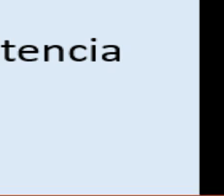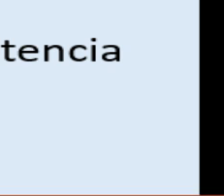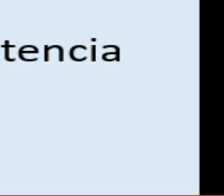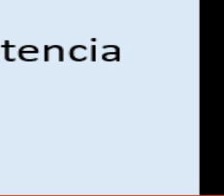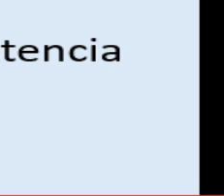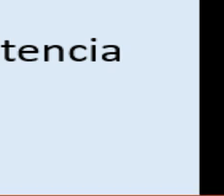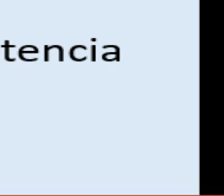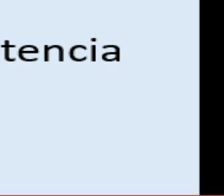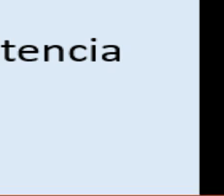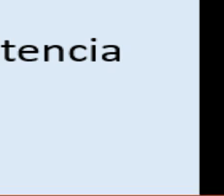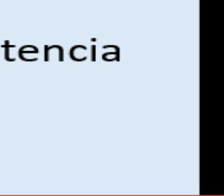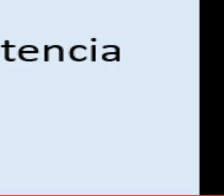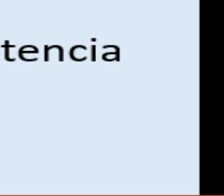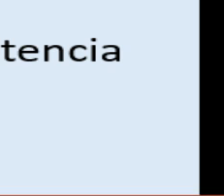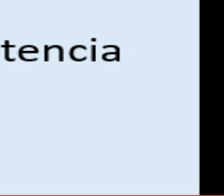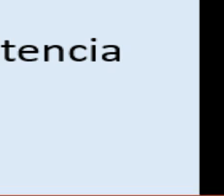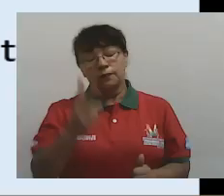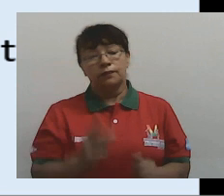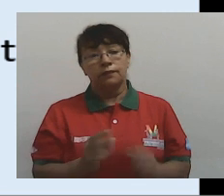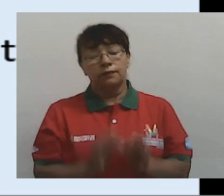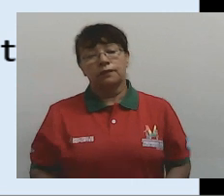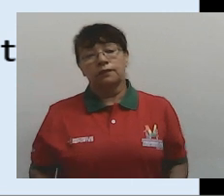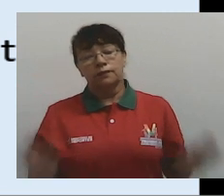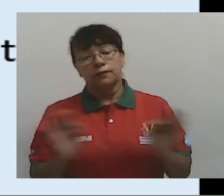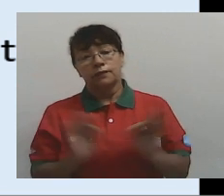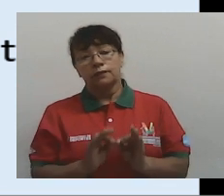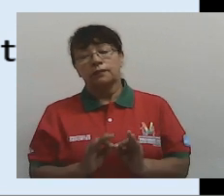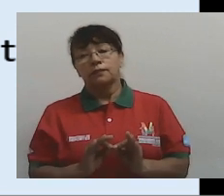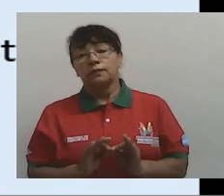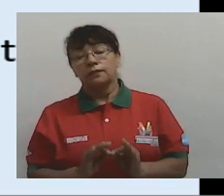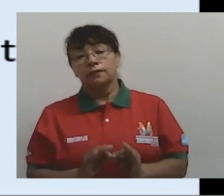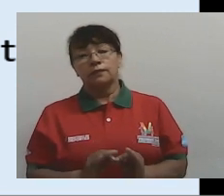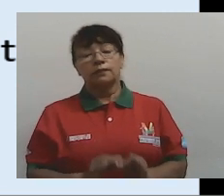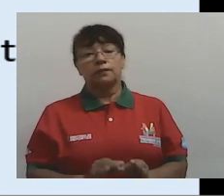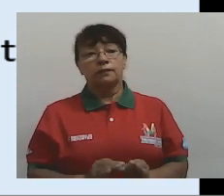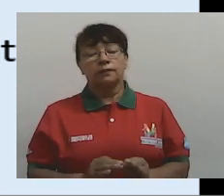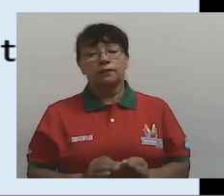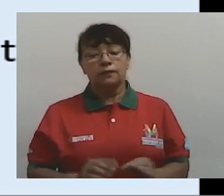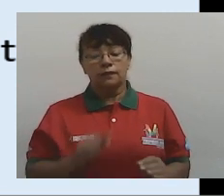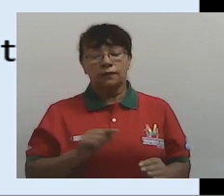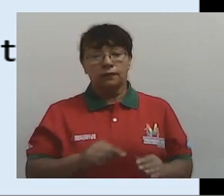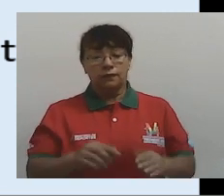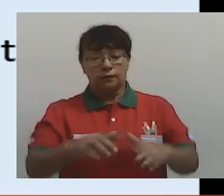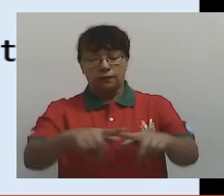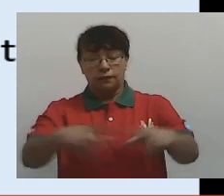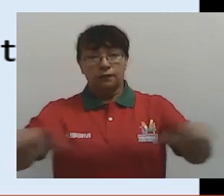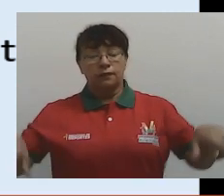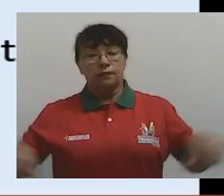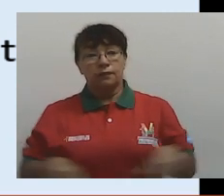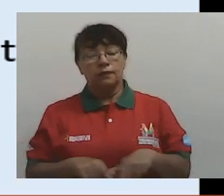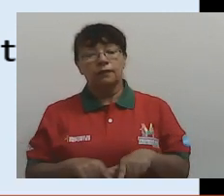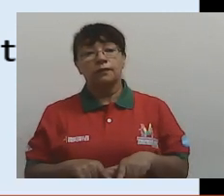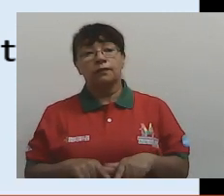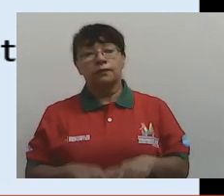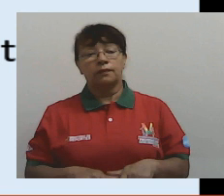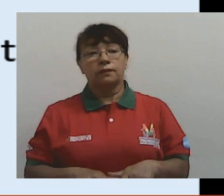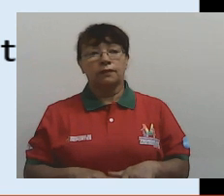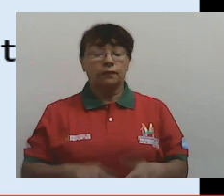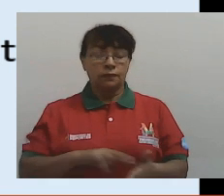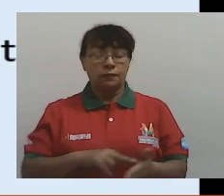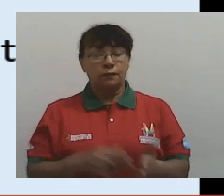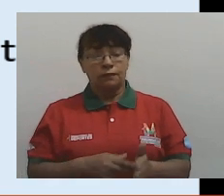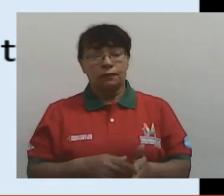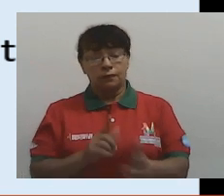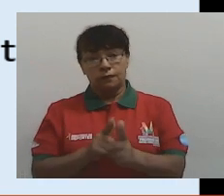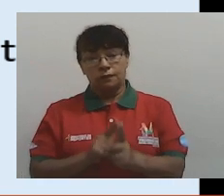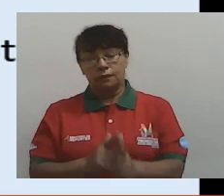que no tienen nada que ver con lo que está sucediendo en el campo, que son las pruebas específicas del mini atletismo,